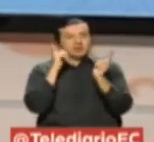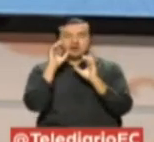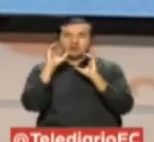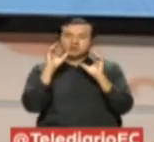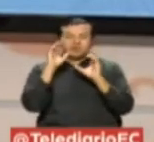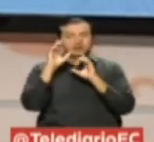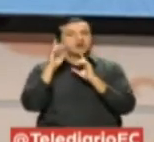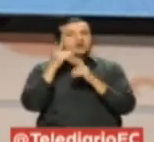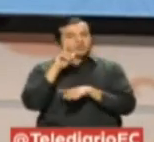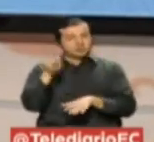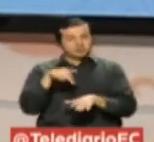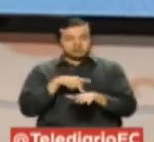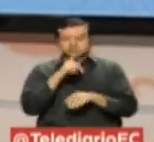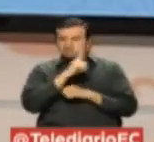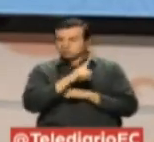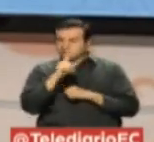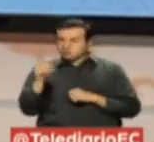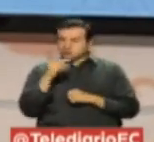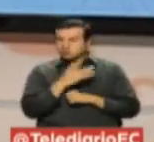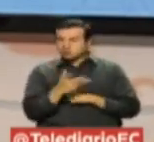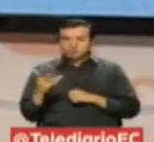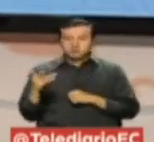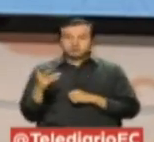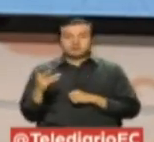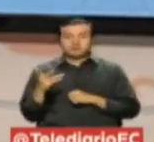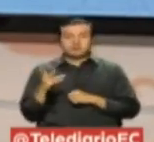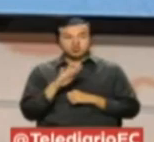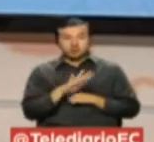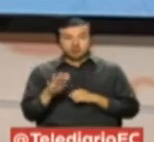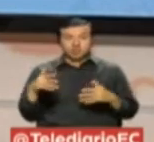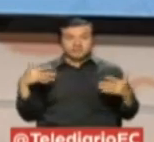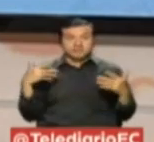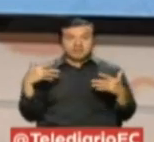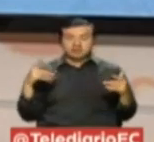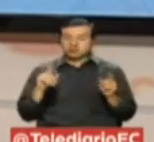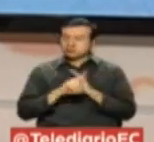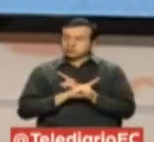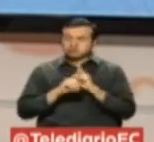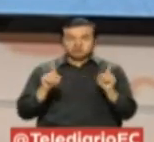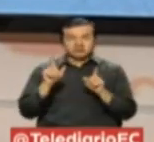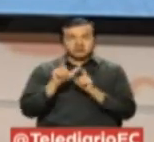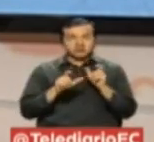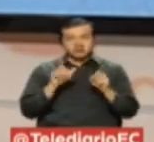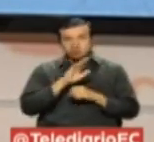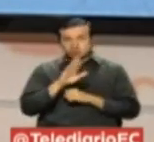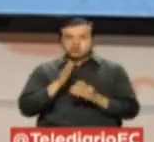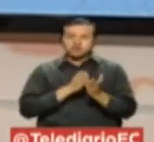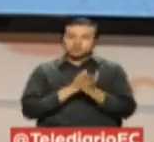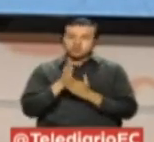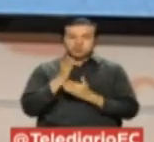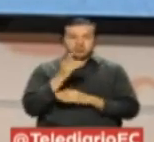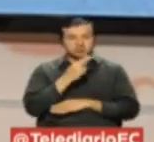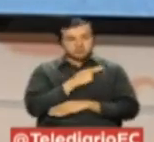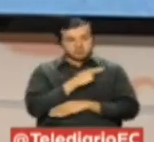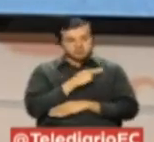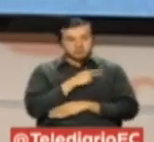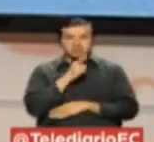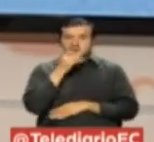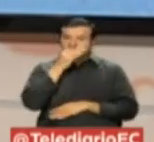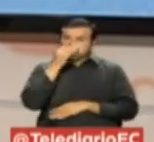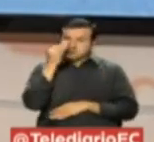profesionalización también entonces no deben tener ni temer a aquellos que están haciendo carrera en las universidades que